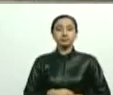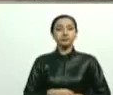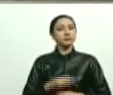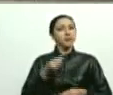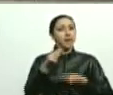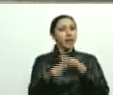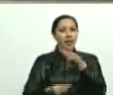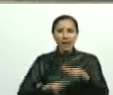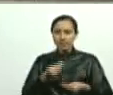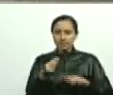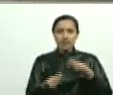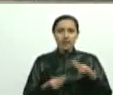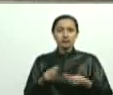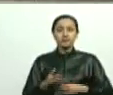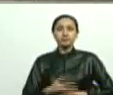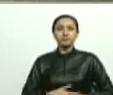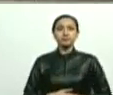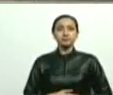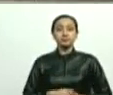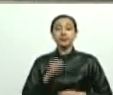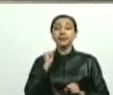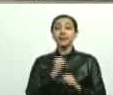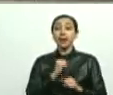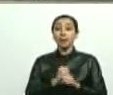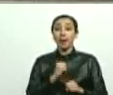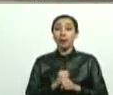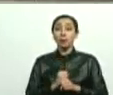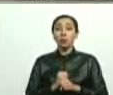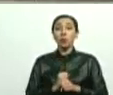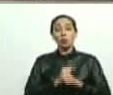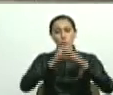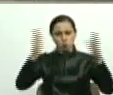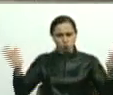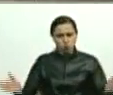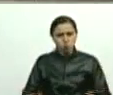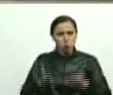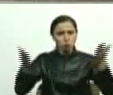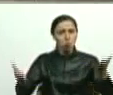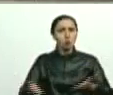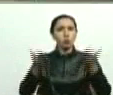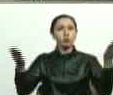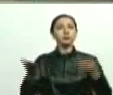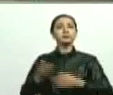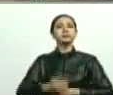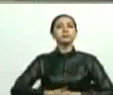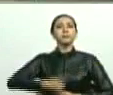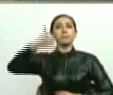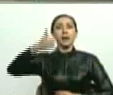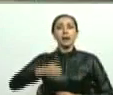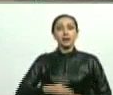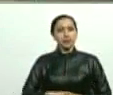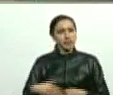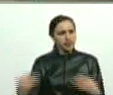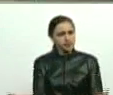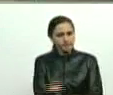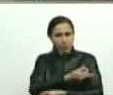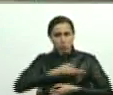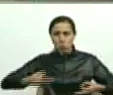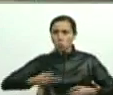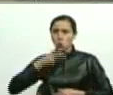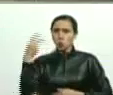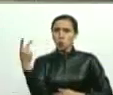trabajar con más impulso, con mayor eficacia política, con